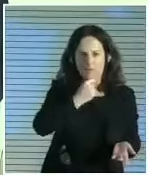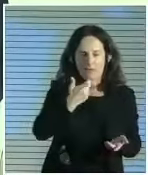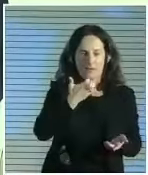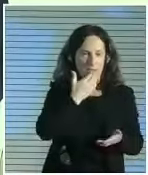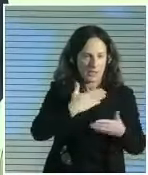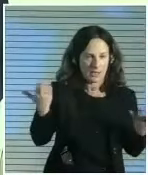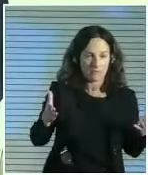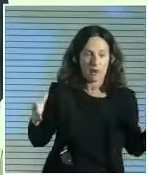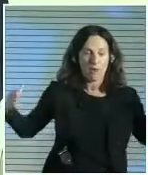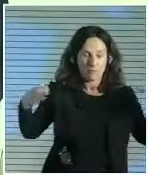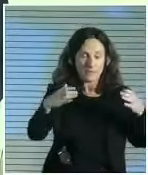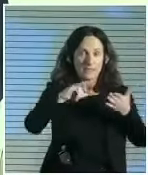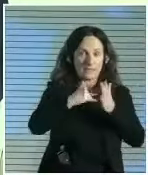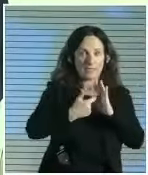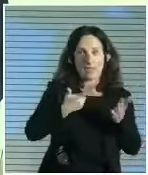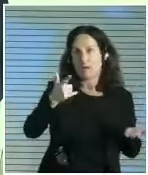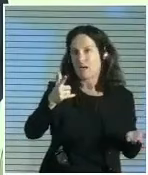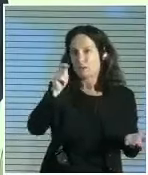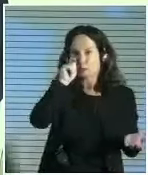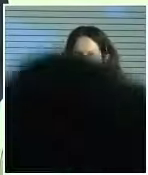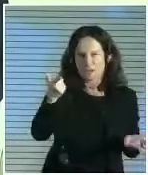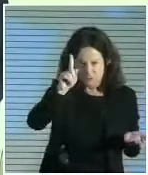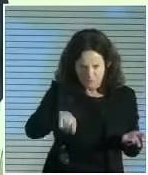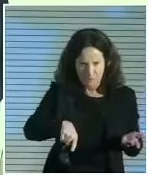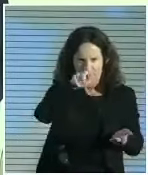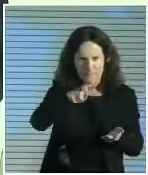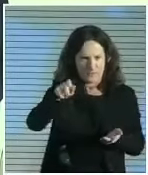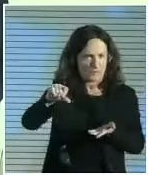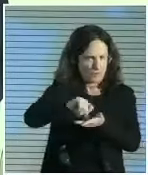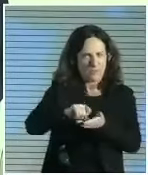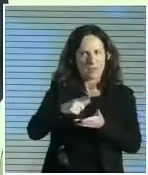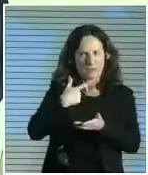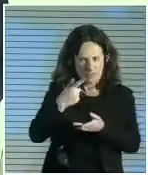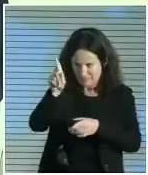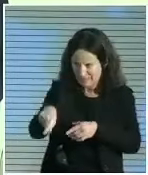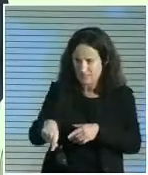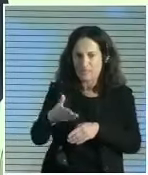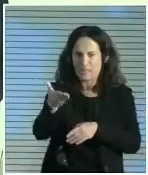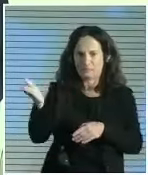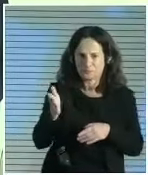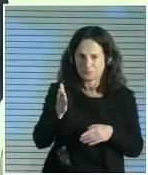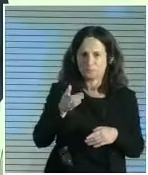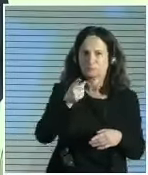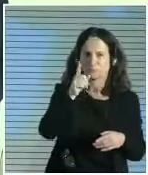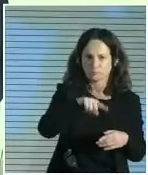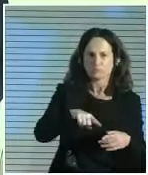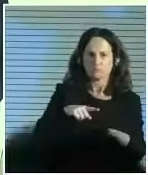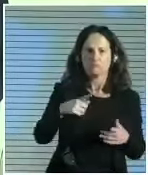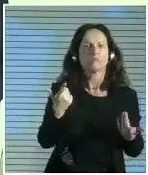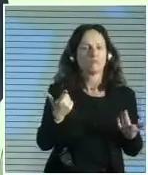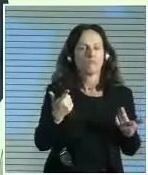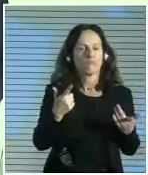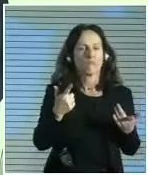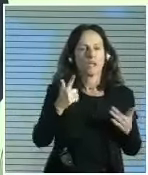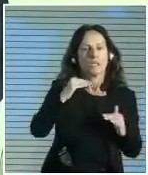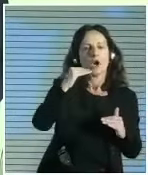del ecosistema turístico, incluyendo a la ciudadanía e incluyendo a estos otras verticales que tienen que ver con esos